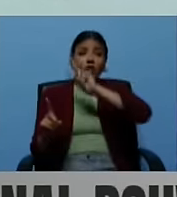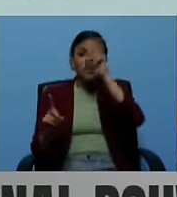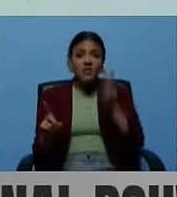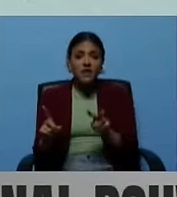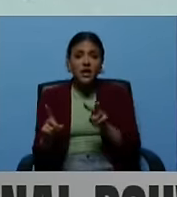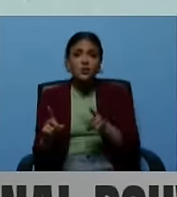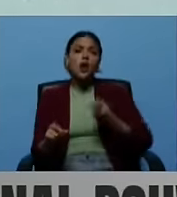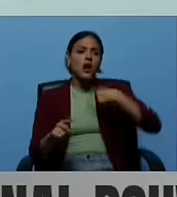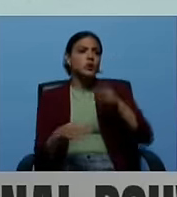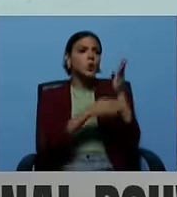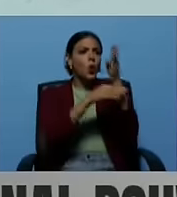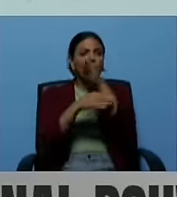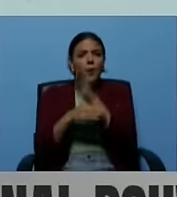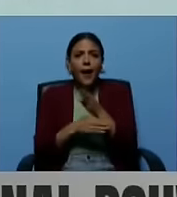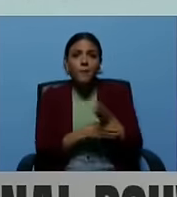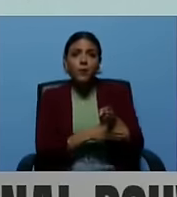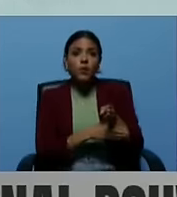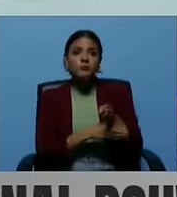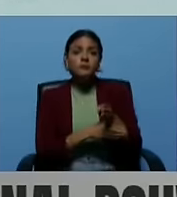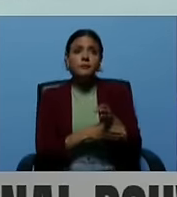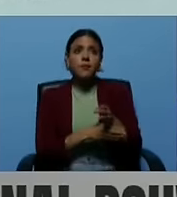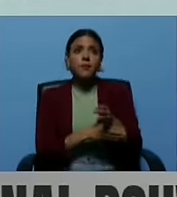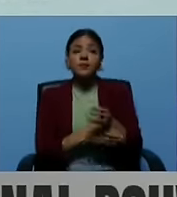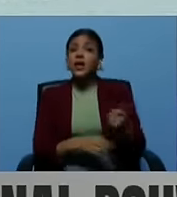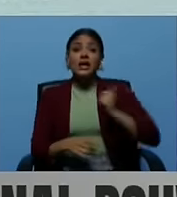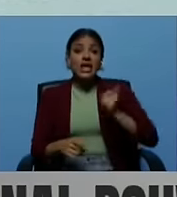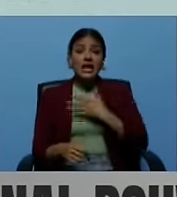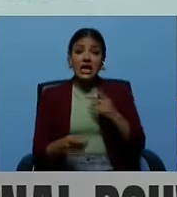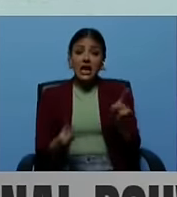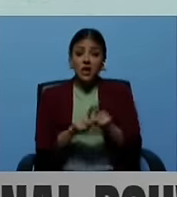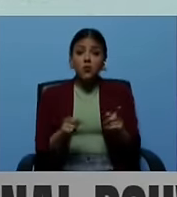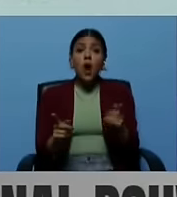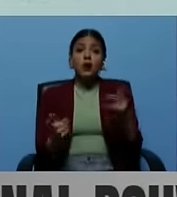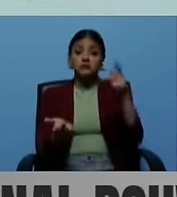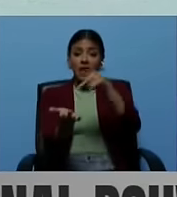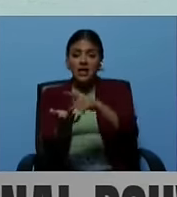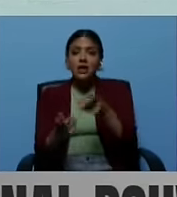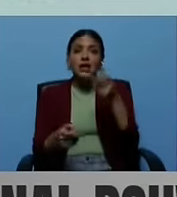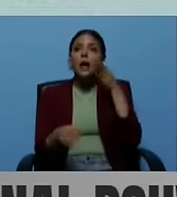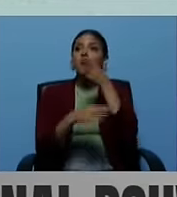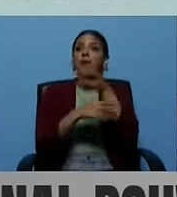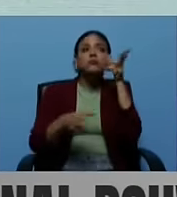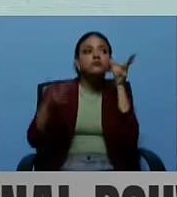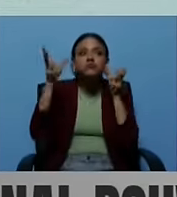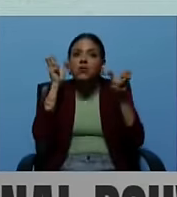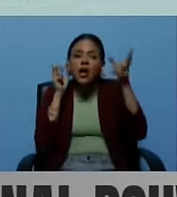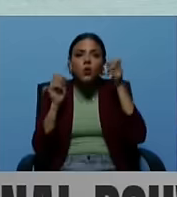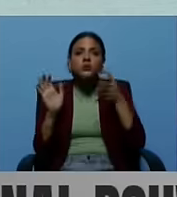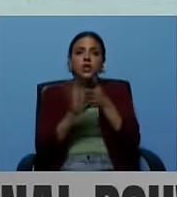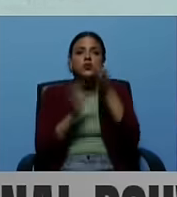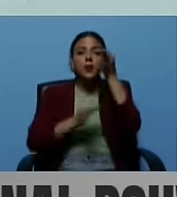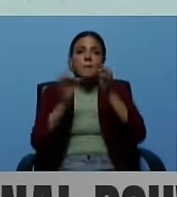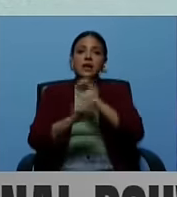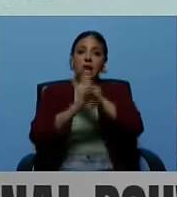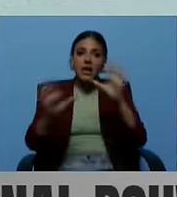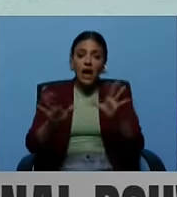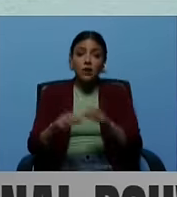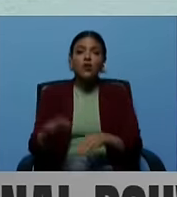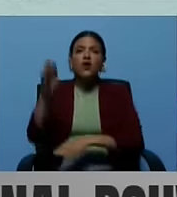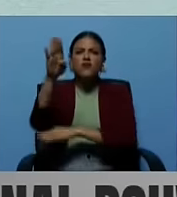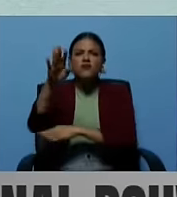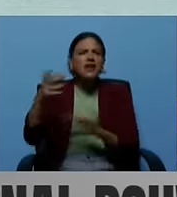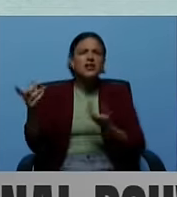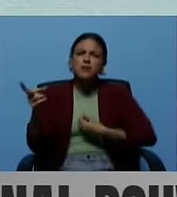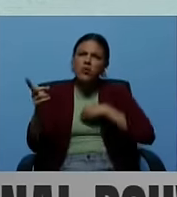tener espacio para que quien quiera acercarse pueda ir a escuchar las ponencias. El fascismo es